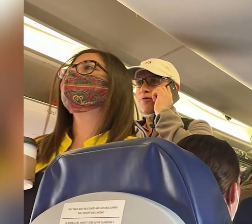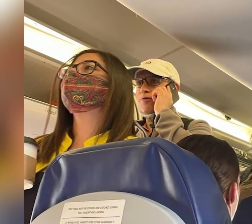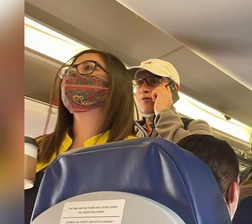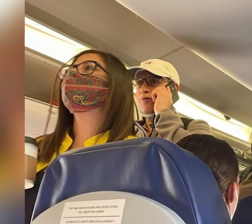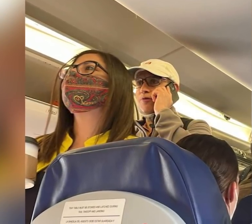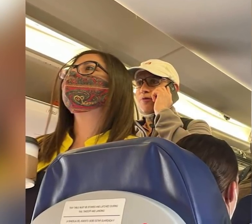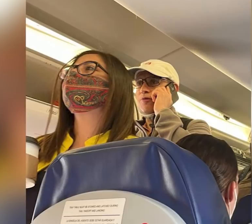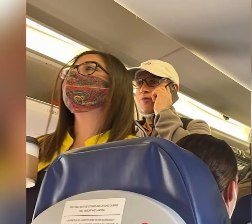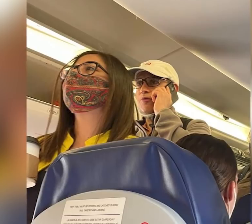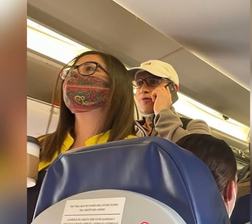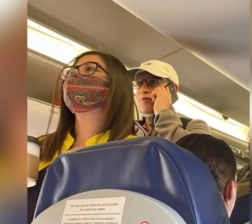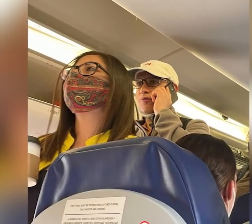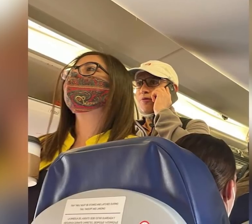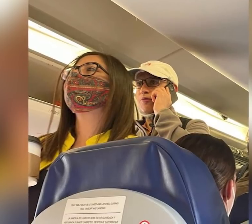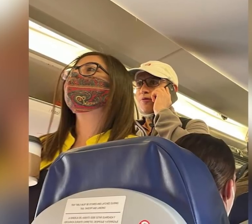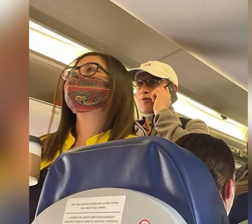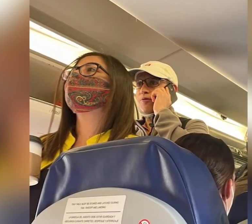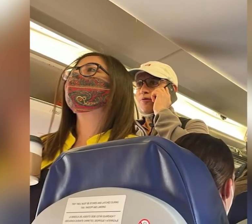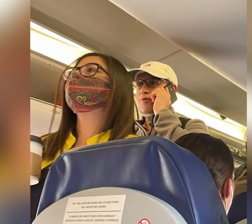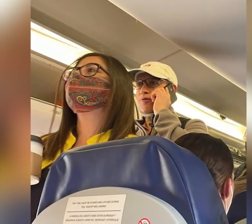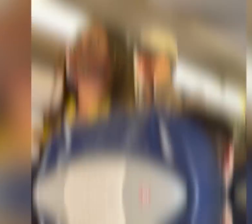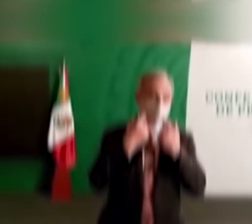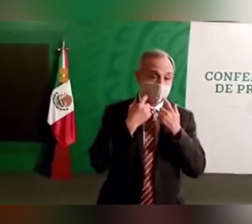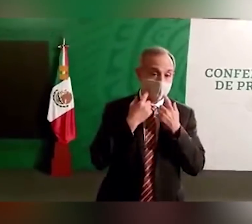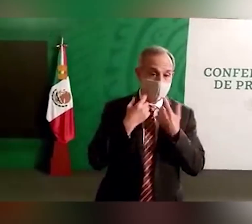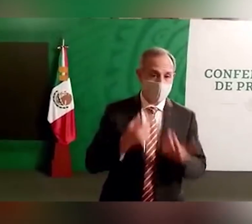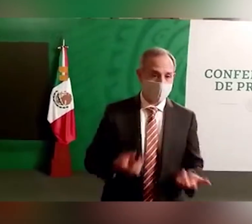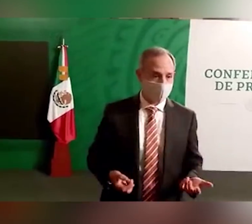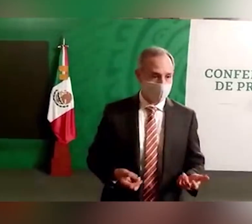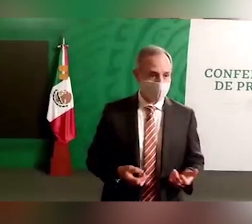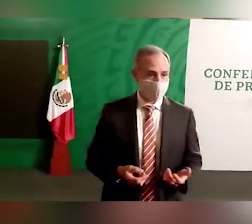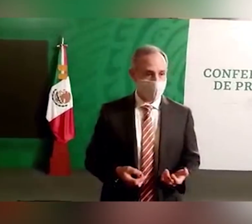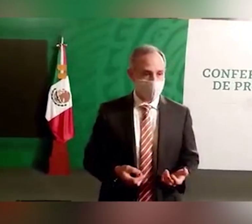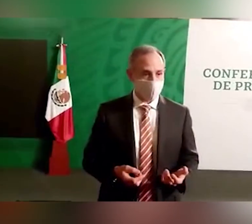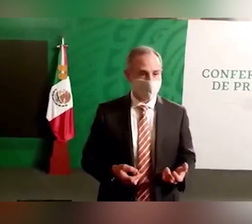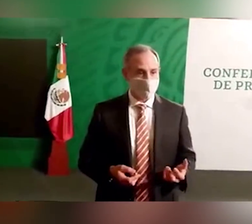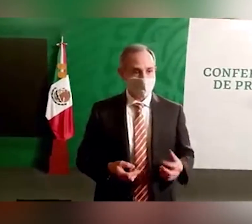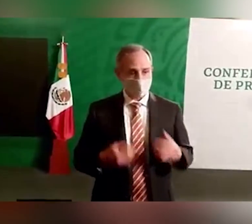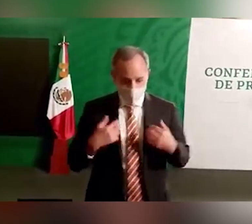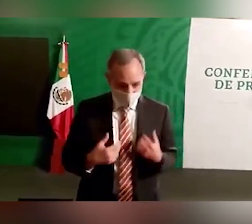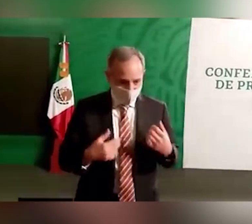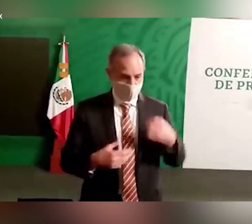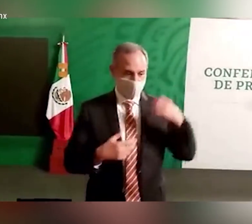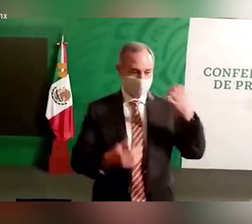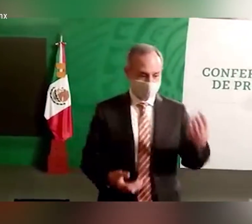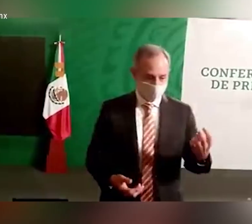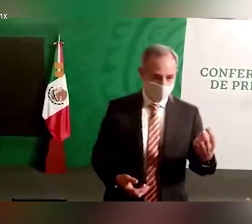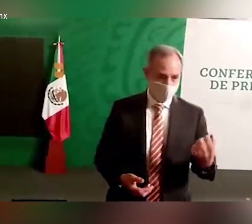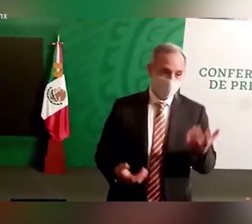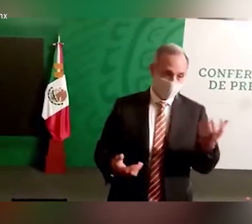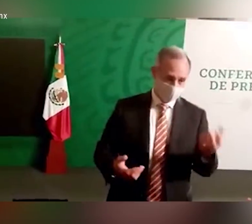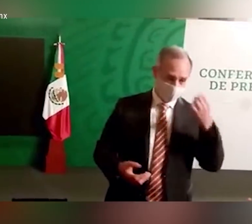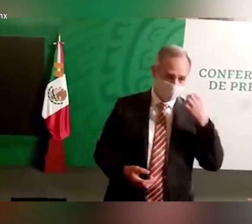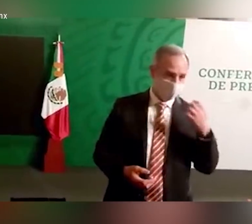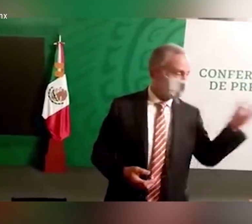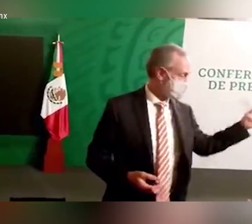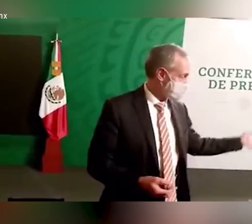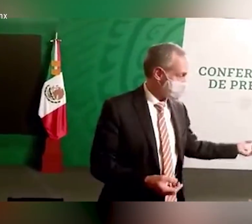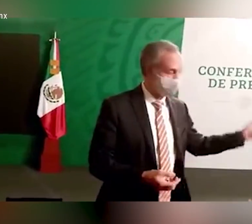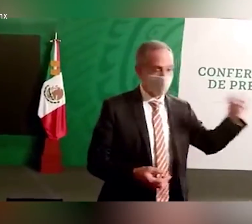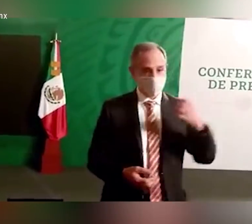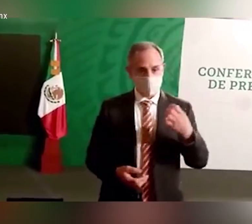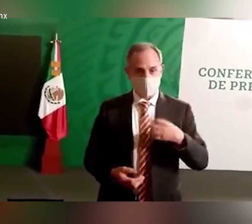bajó el cubrebocas cuando iba en el avión viajando a oaxaca efectivamente cuando está hablando por cierto